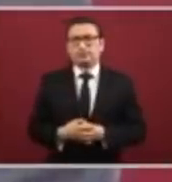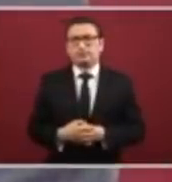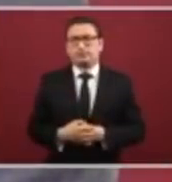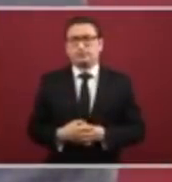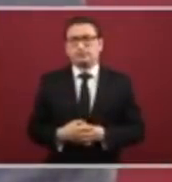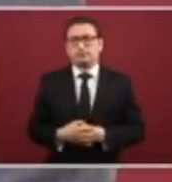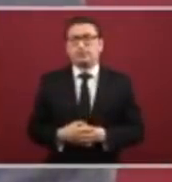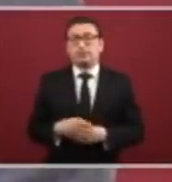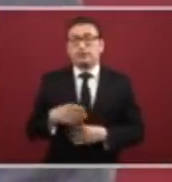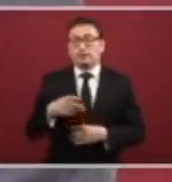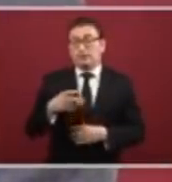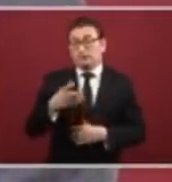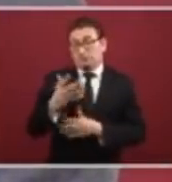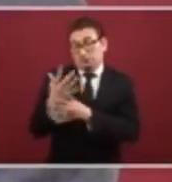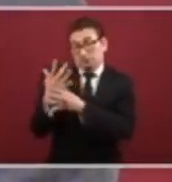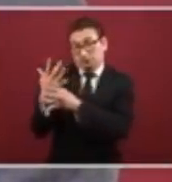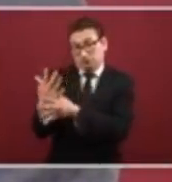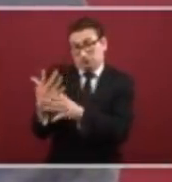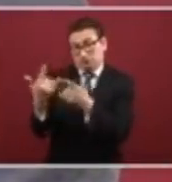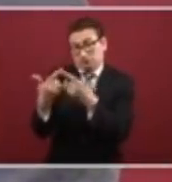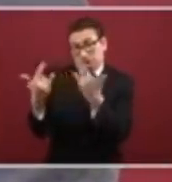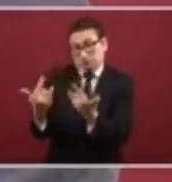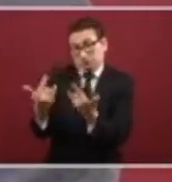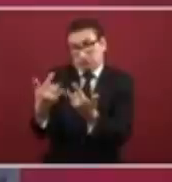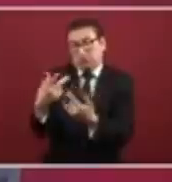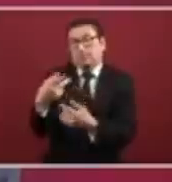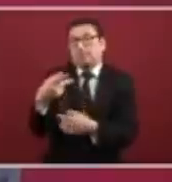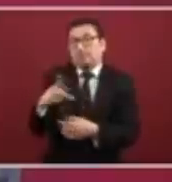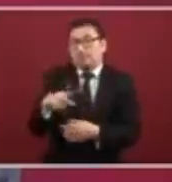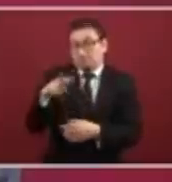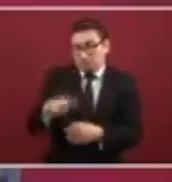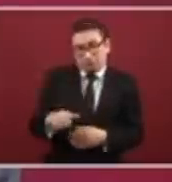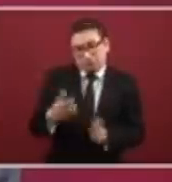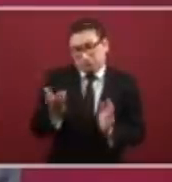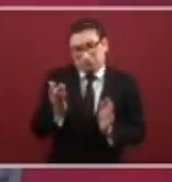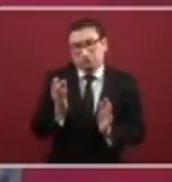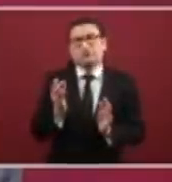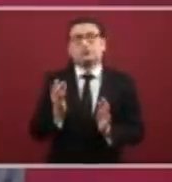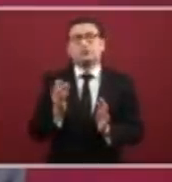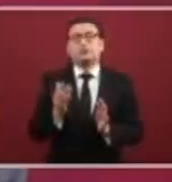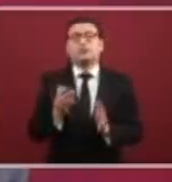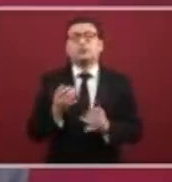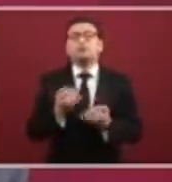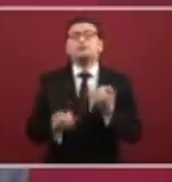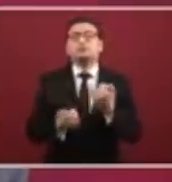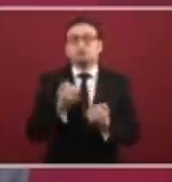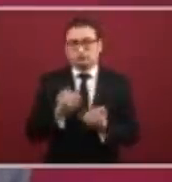pero esa es una versión, vamos a decir,